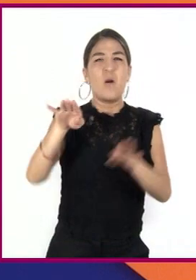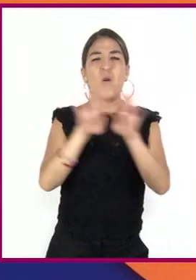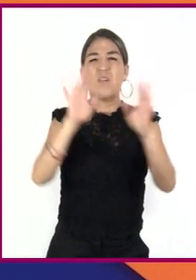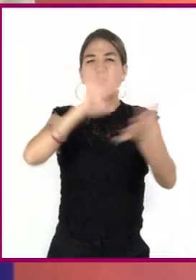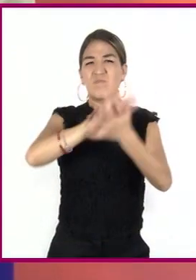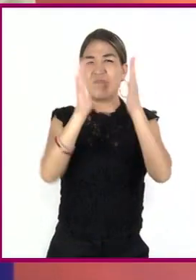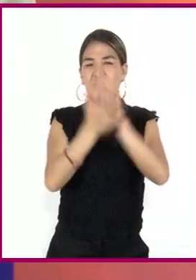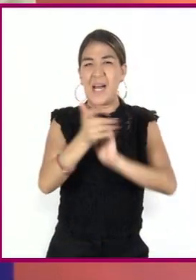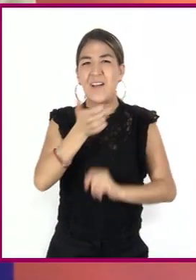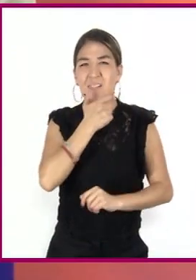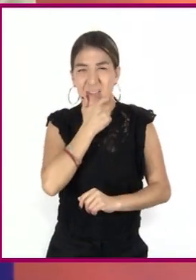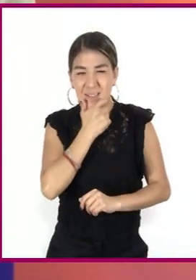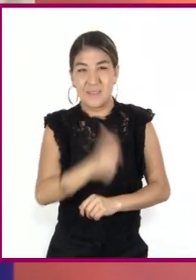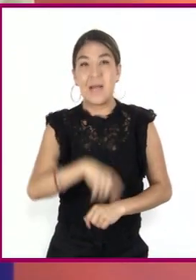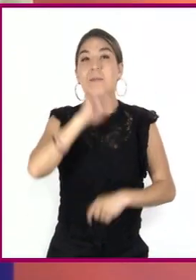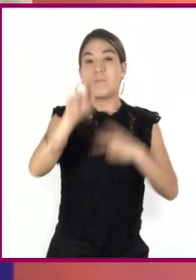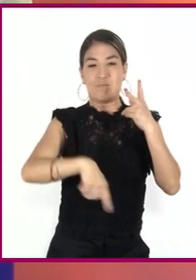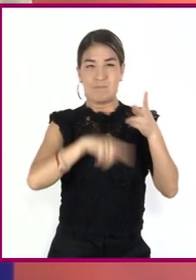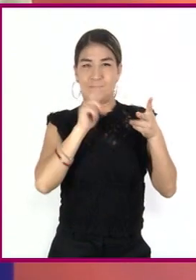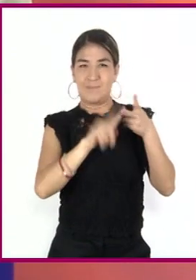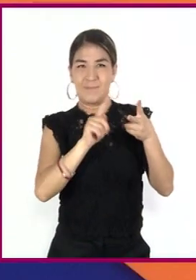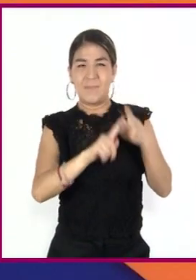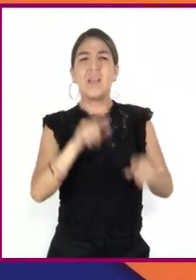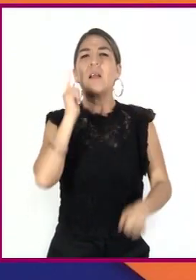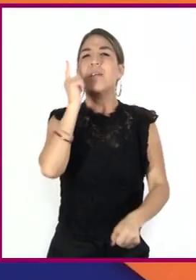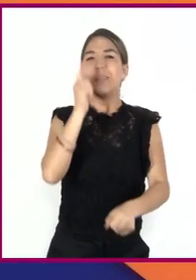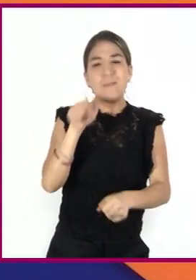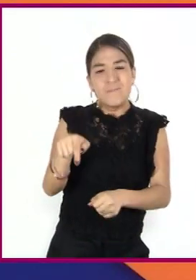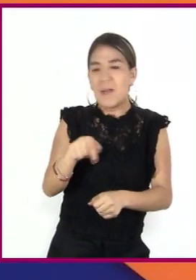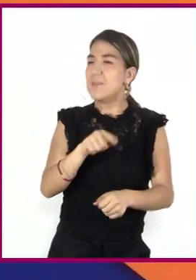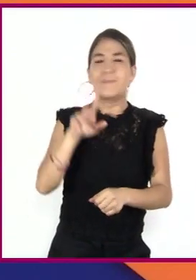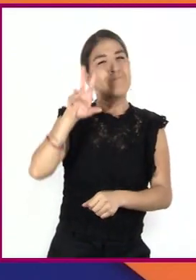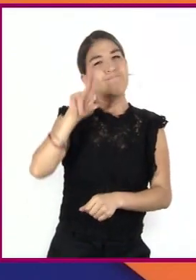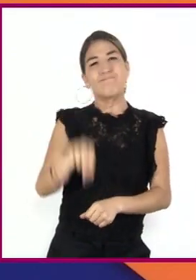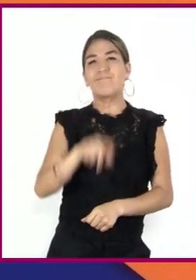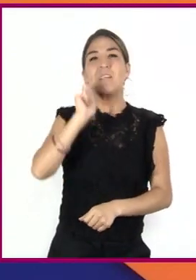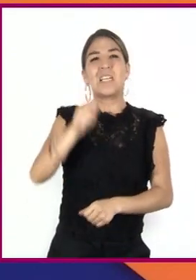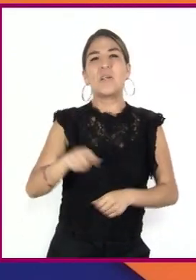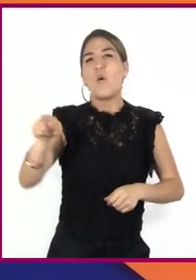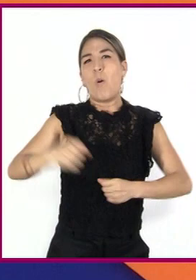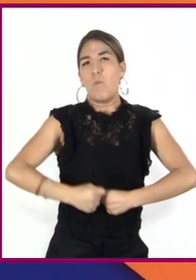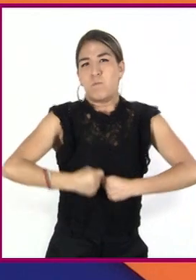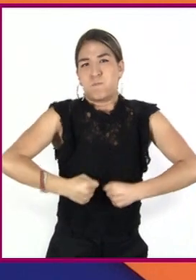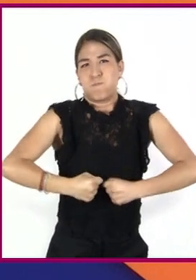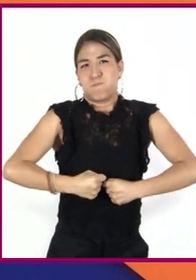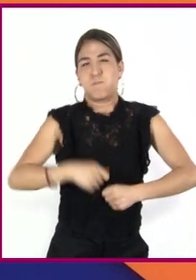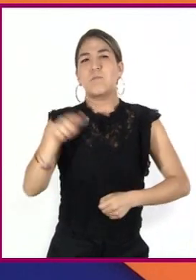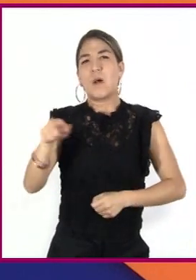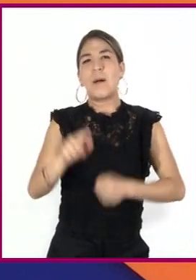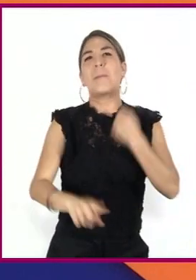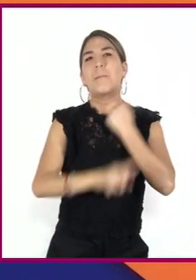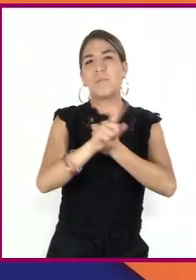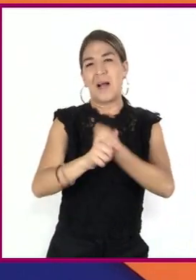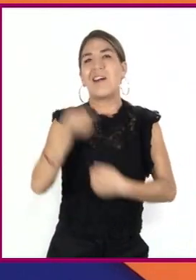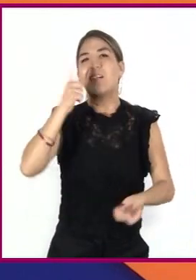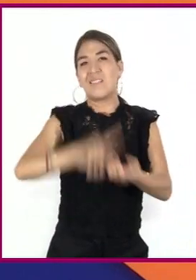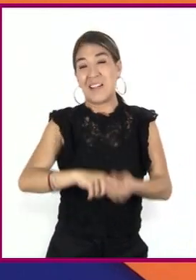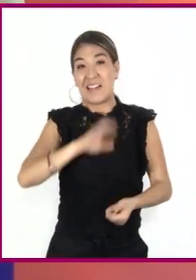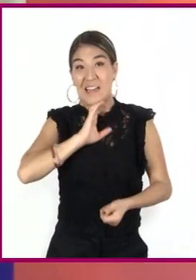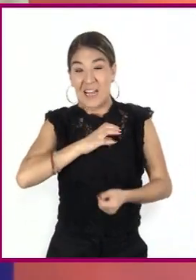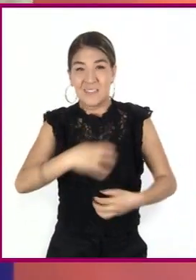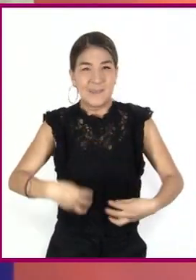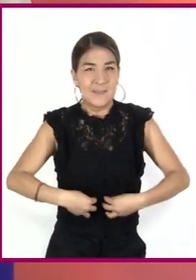sueldo. La segunda teoría fue descartada debido a su complexión robusta, no característica de un cáncer de